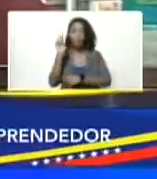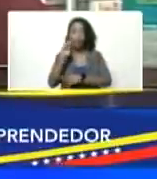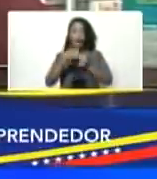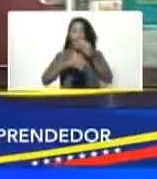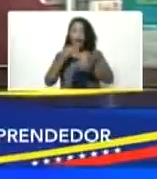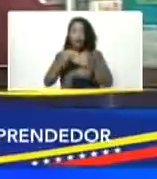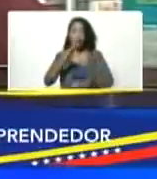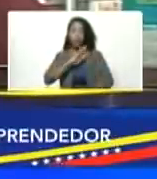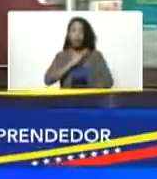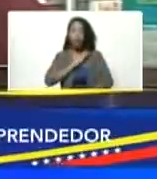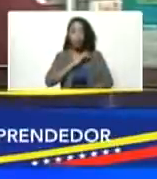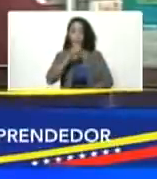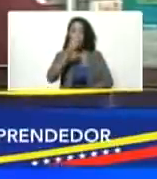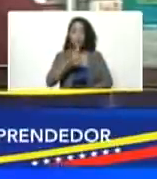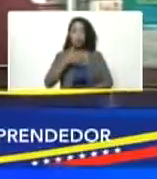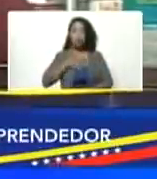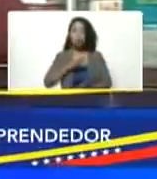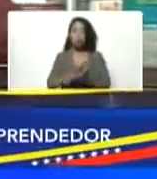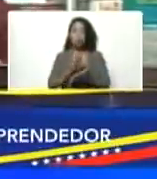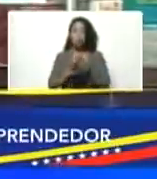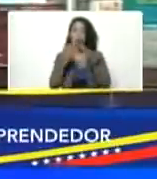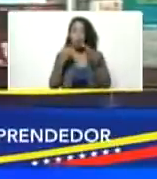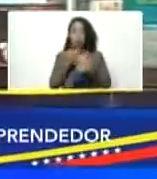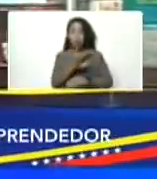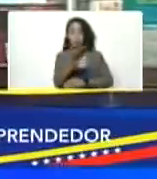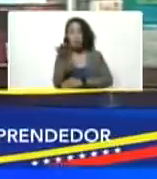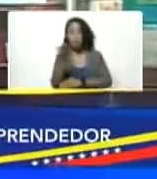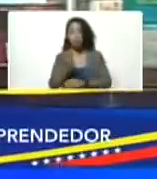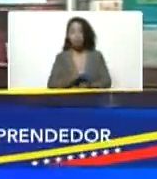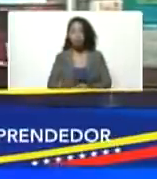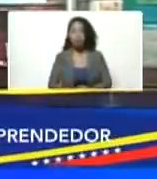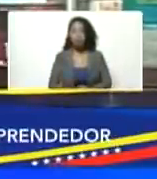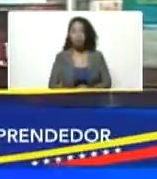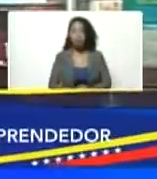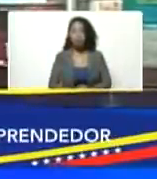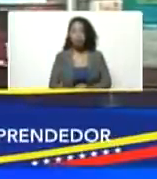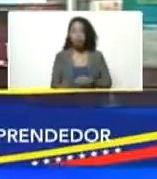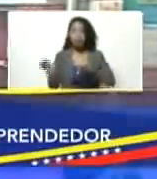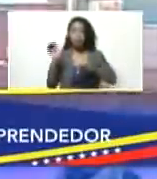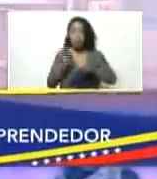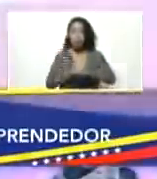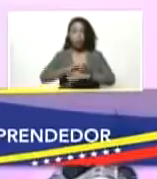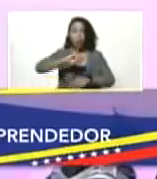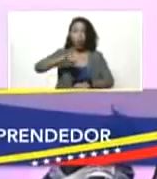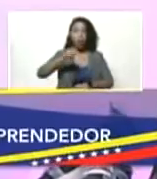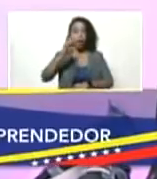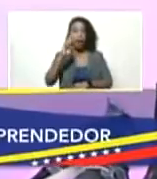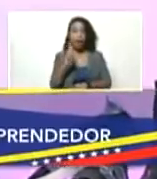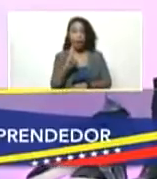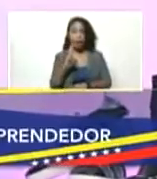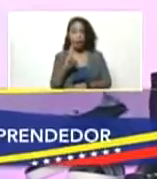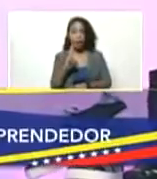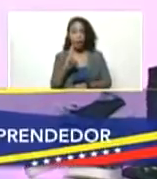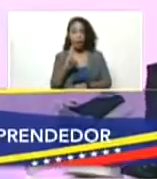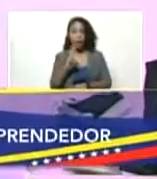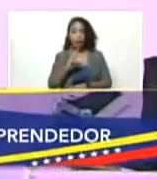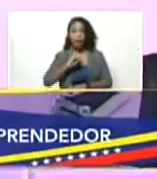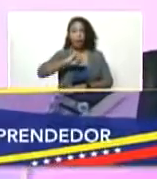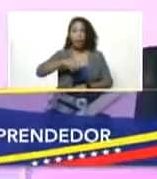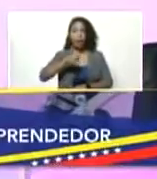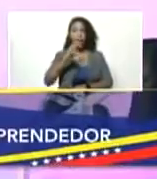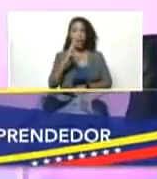por gente tranquila y sencilla como ustedes. Calzado JR. Jorge Rodríguez